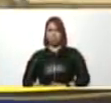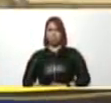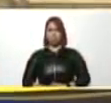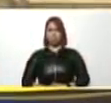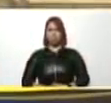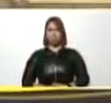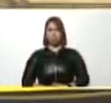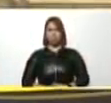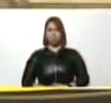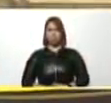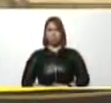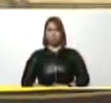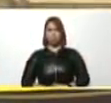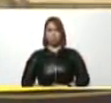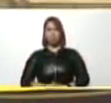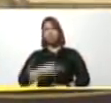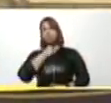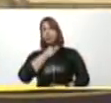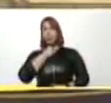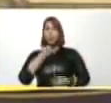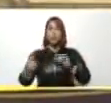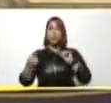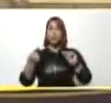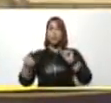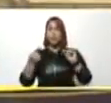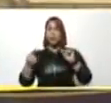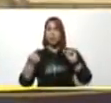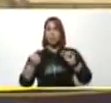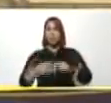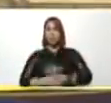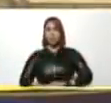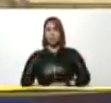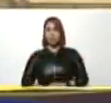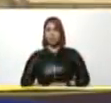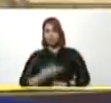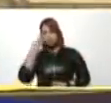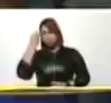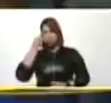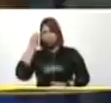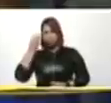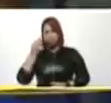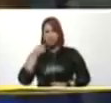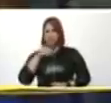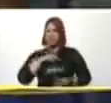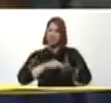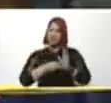Pero me gusta el debate. Creo que es la esencia